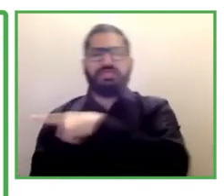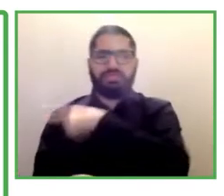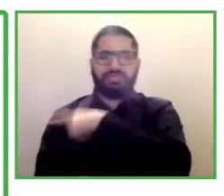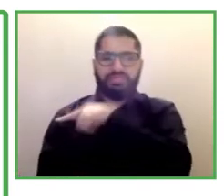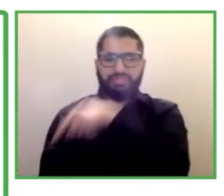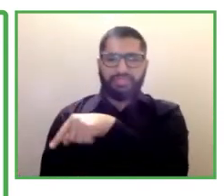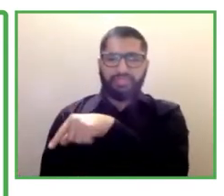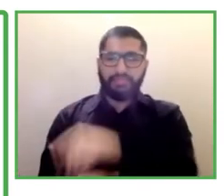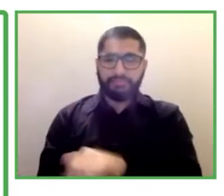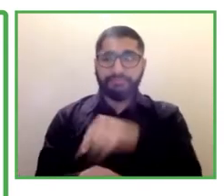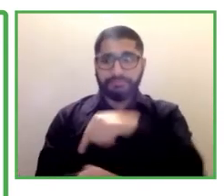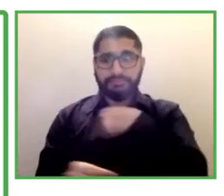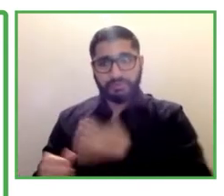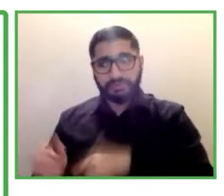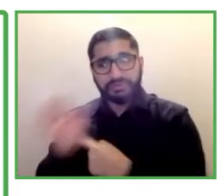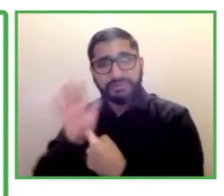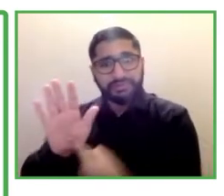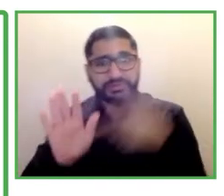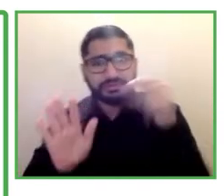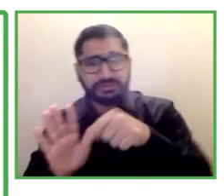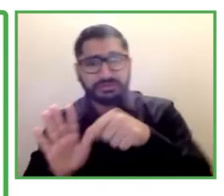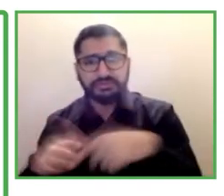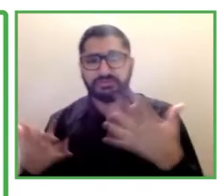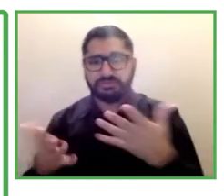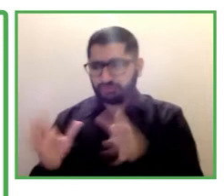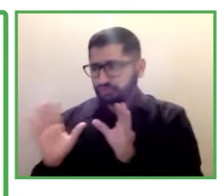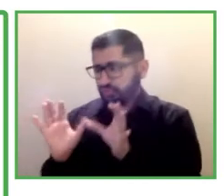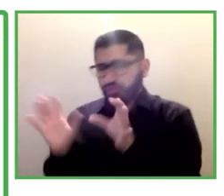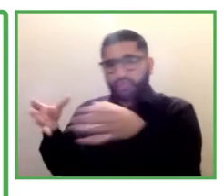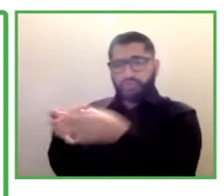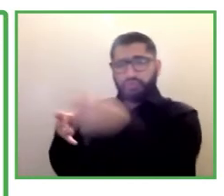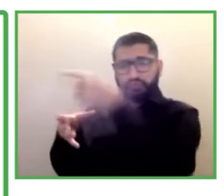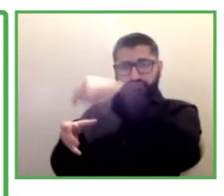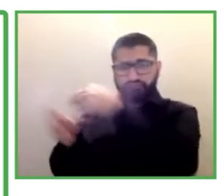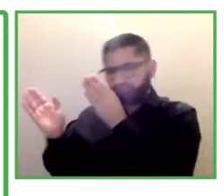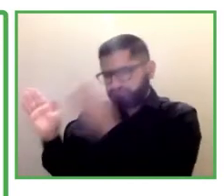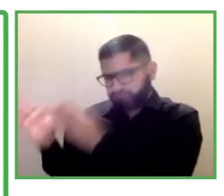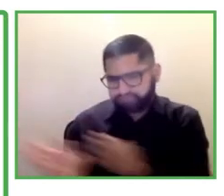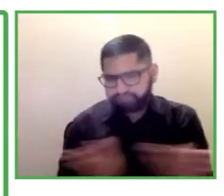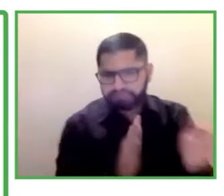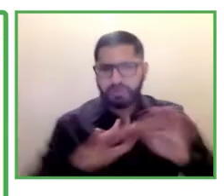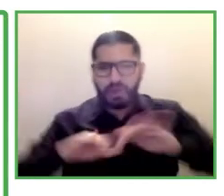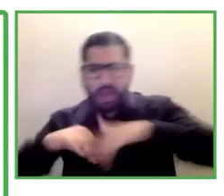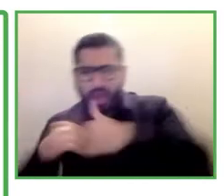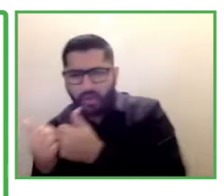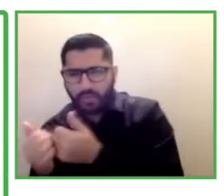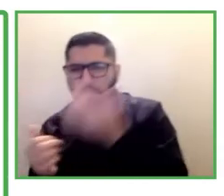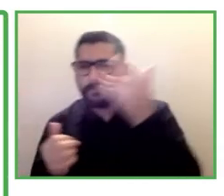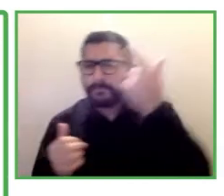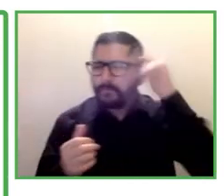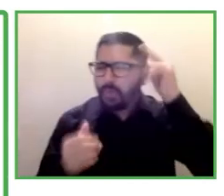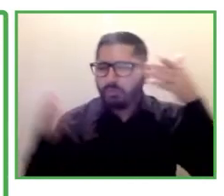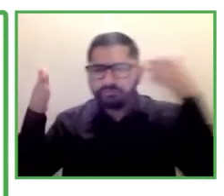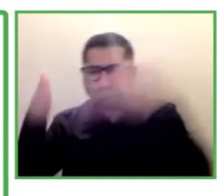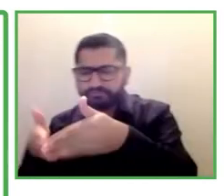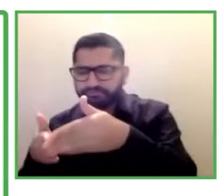panel, en nuestro equipo, ya sean discapacidades mentales, cognitivas, visuales, del habla.